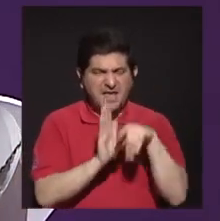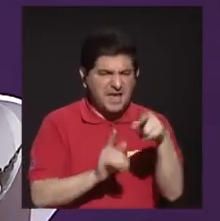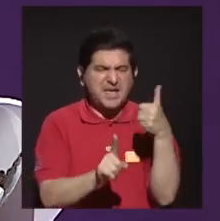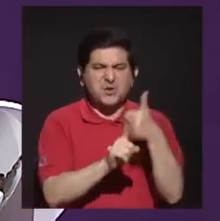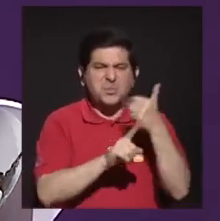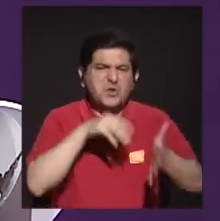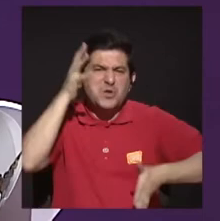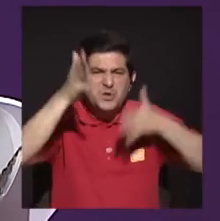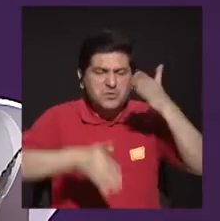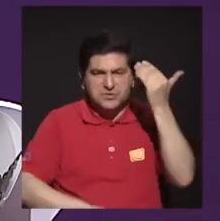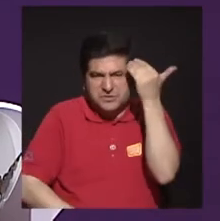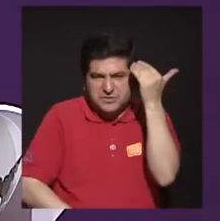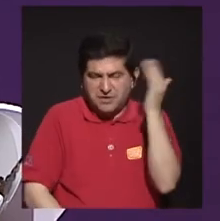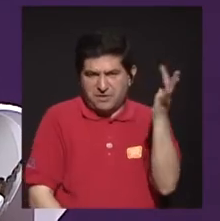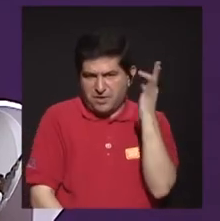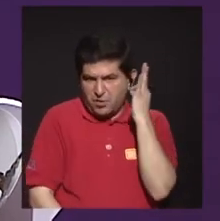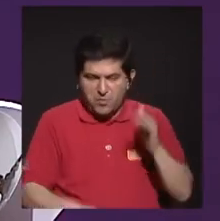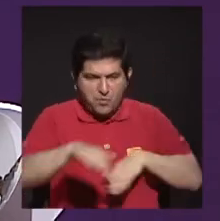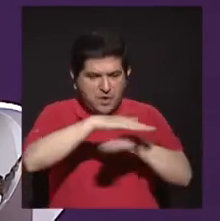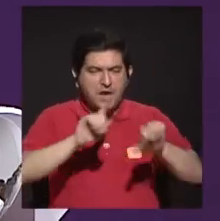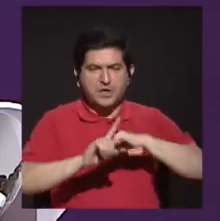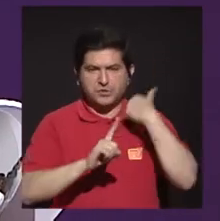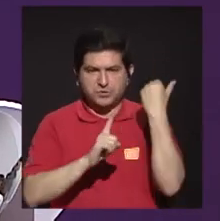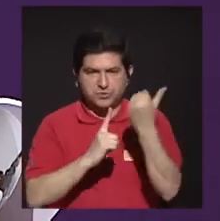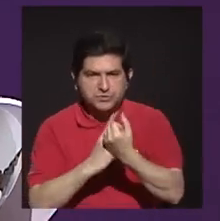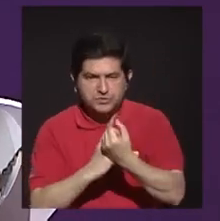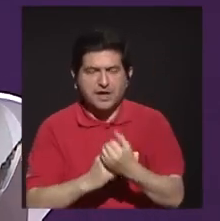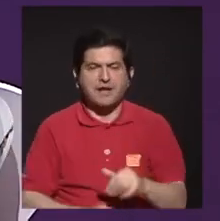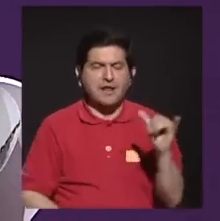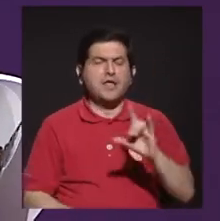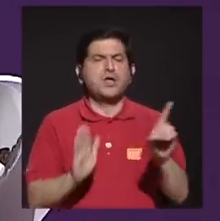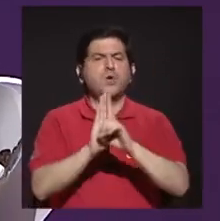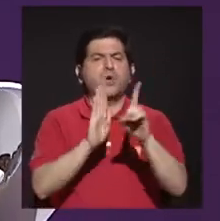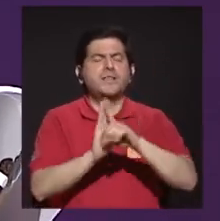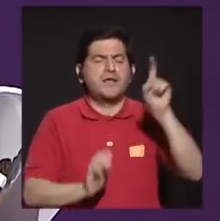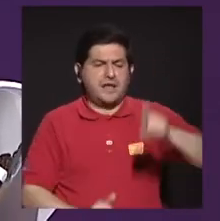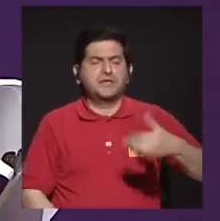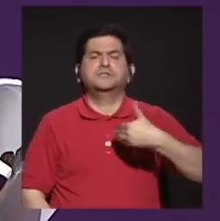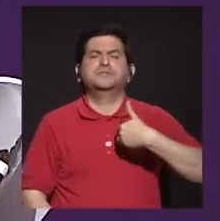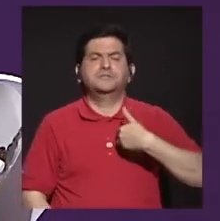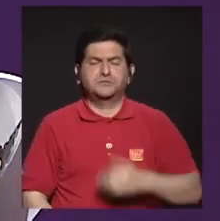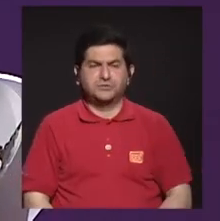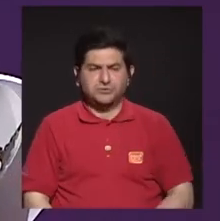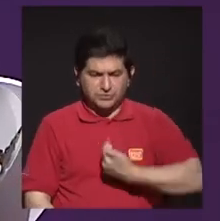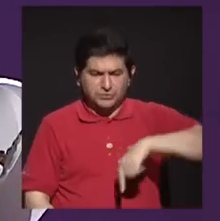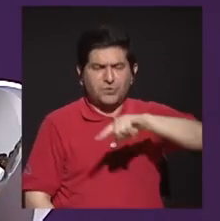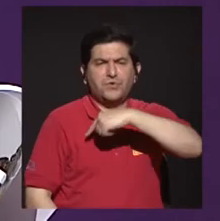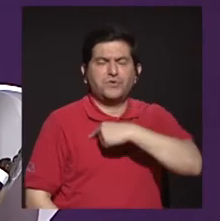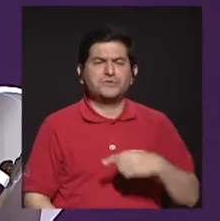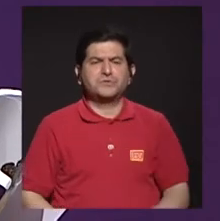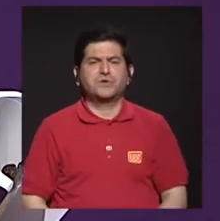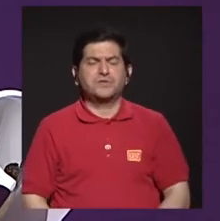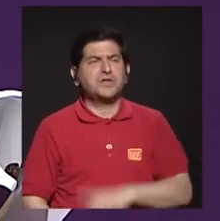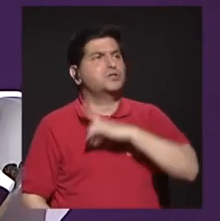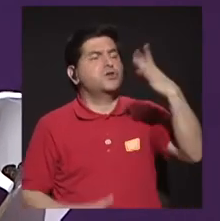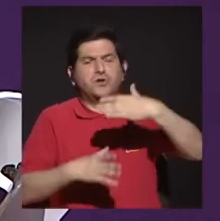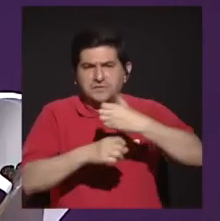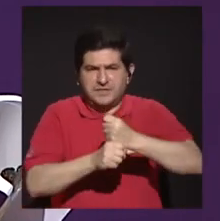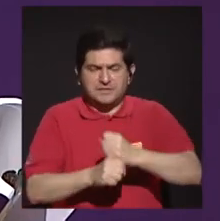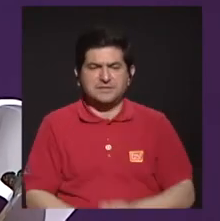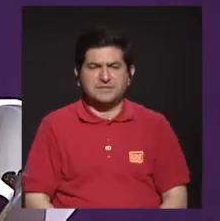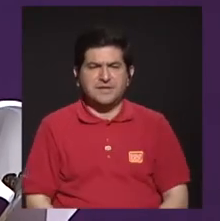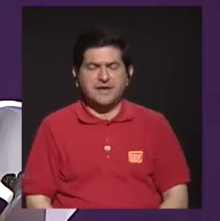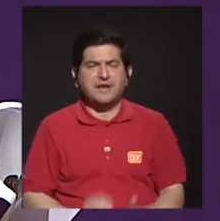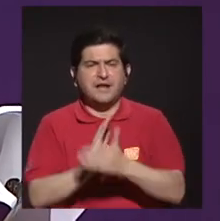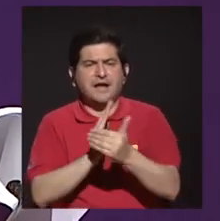mismos inventaron sin saber que la mujer es la base de la sociedad, con los mismos derechos y necesidades. Somos criaturas hechas por Dios, pues nos dieron